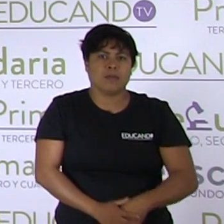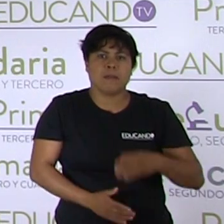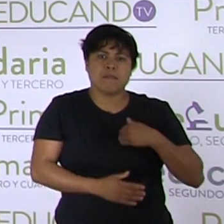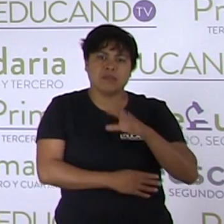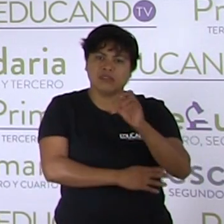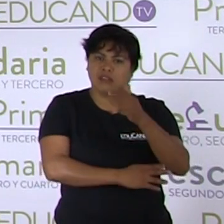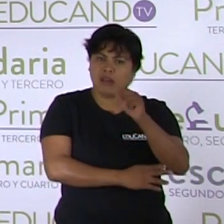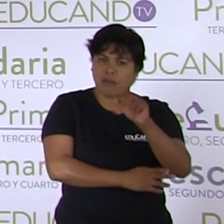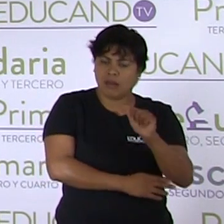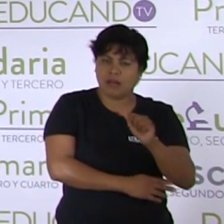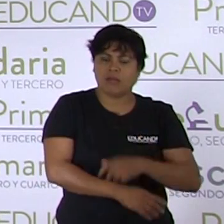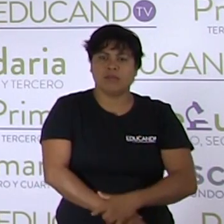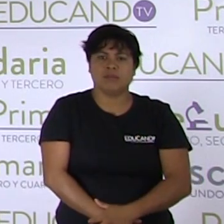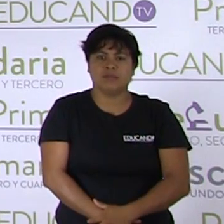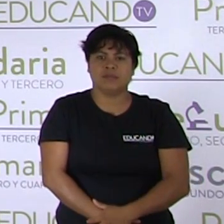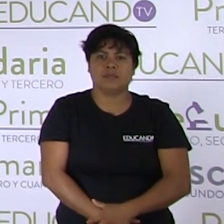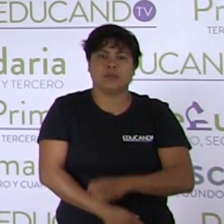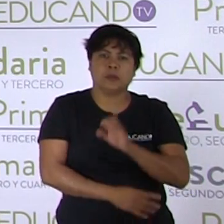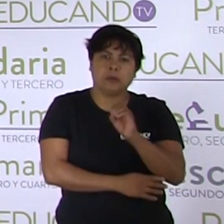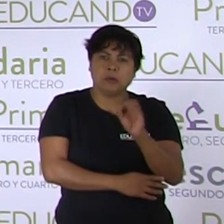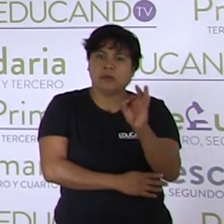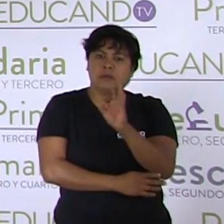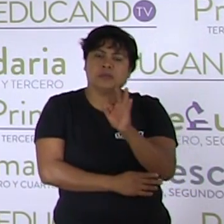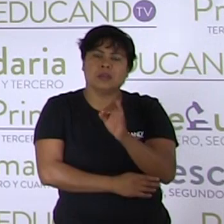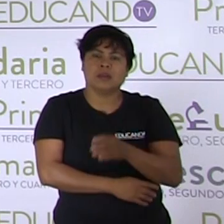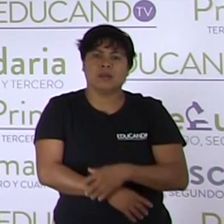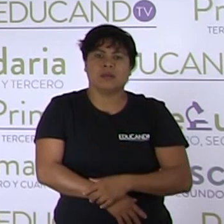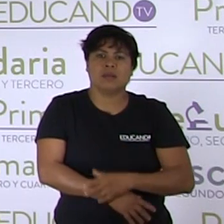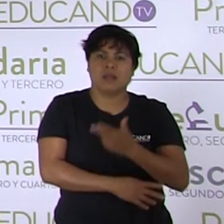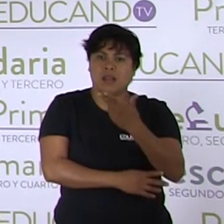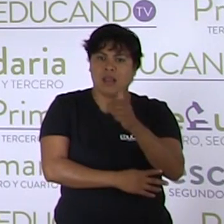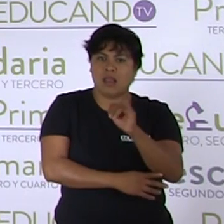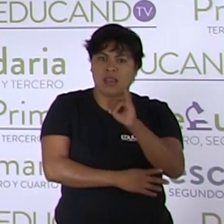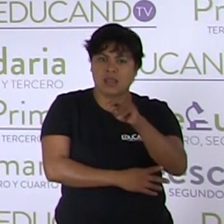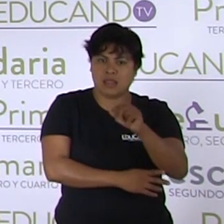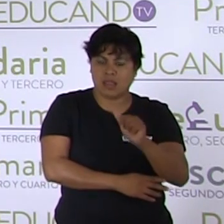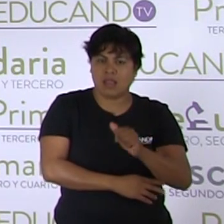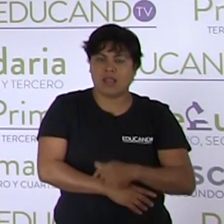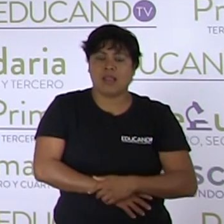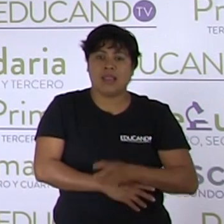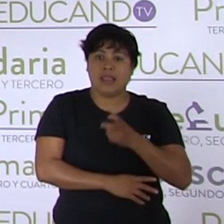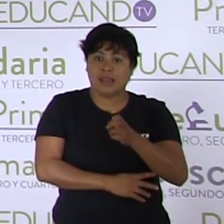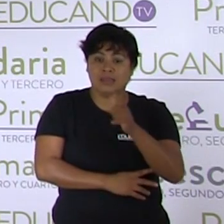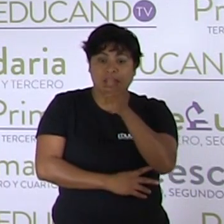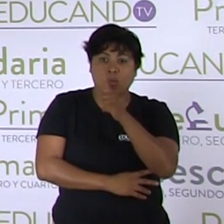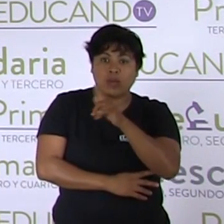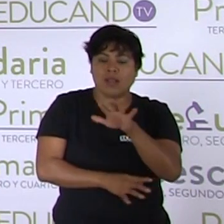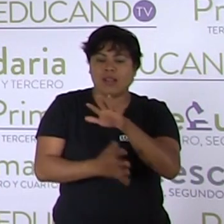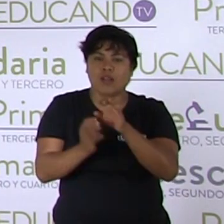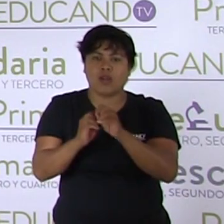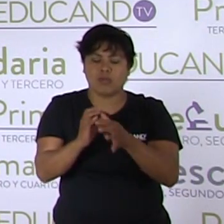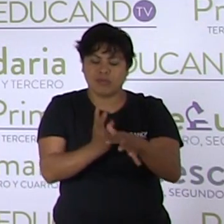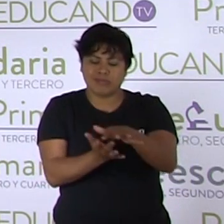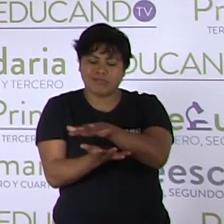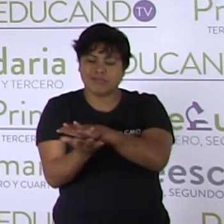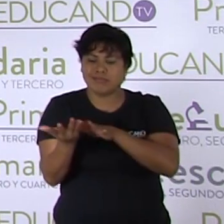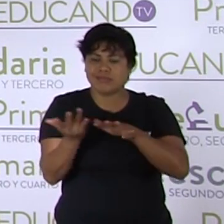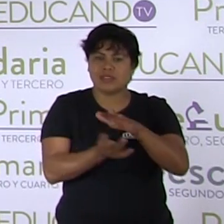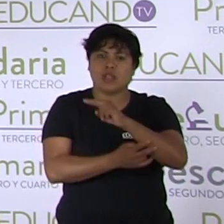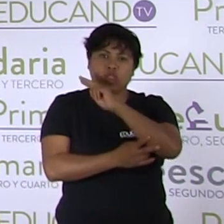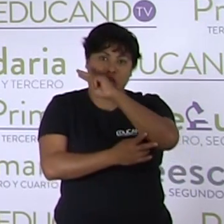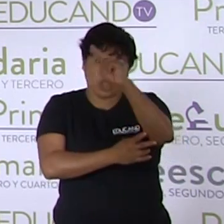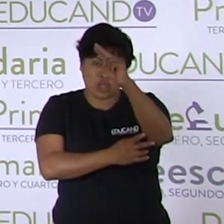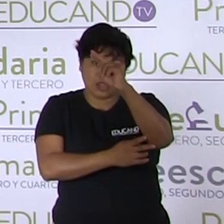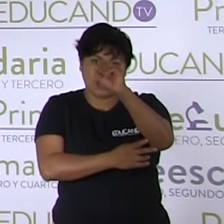chava, o bien jaina, un lenguaje que también se ha ido combinando entre el